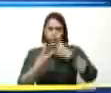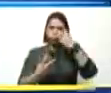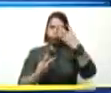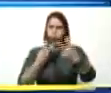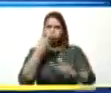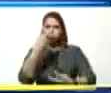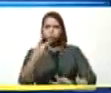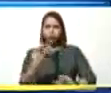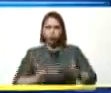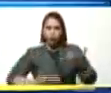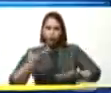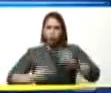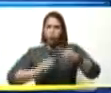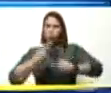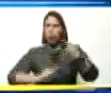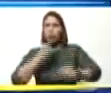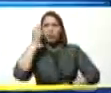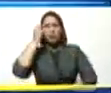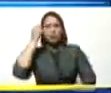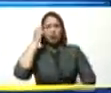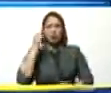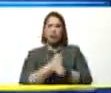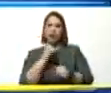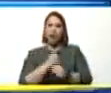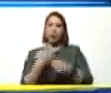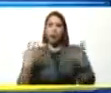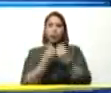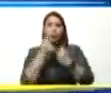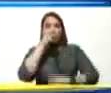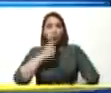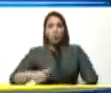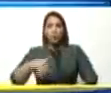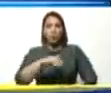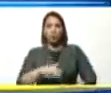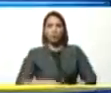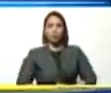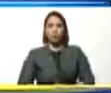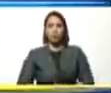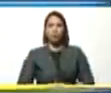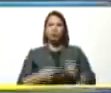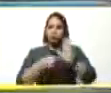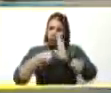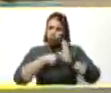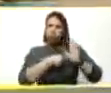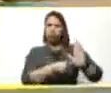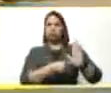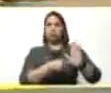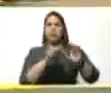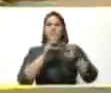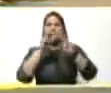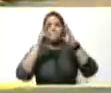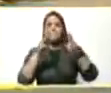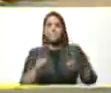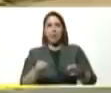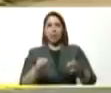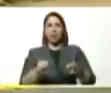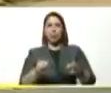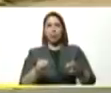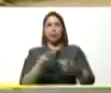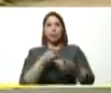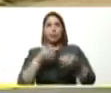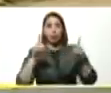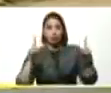en la candela todos los días trabajando con la gente, demostrando que los métodos